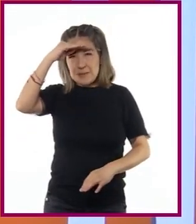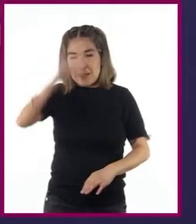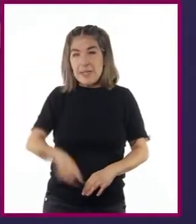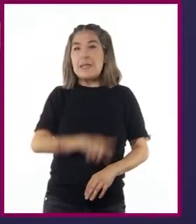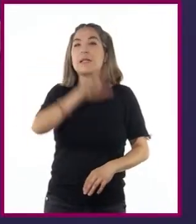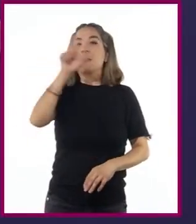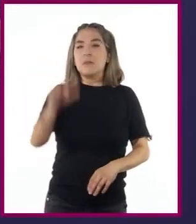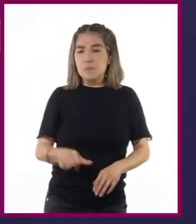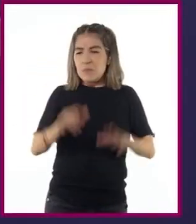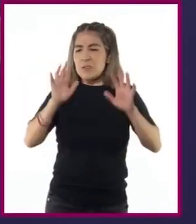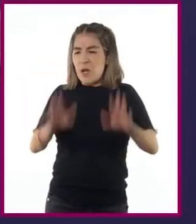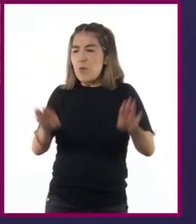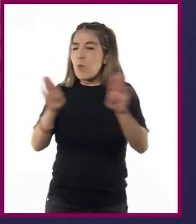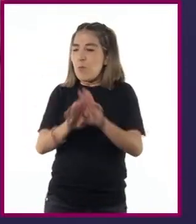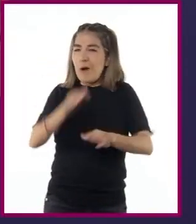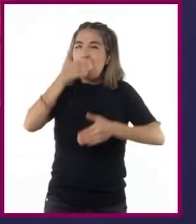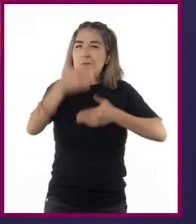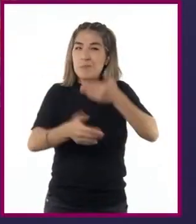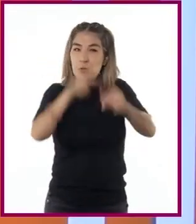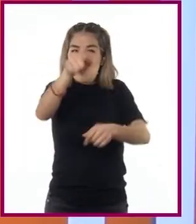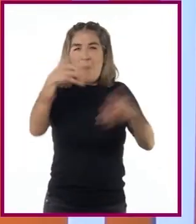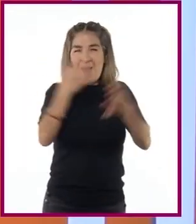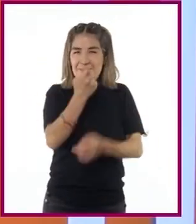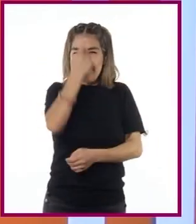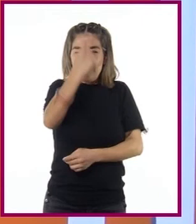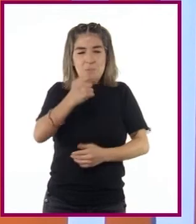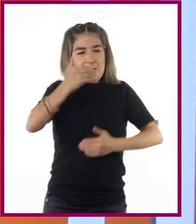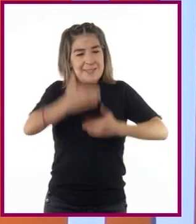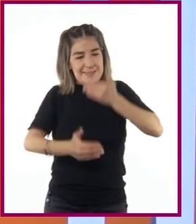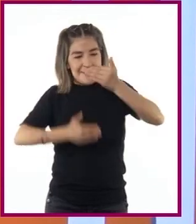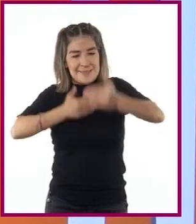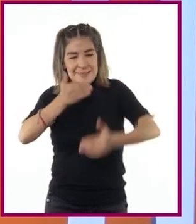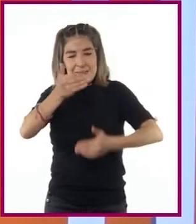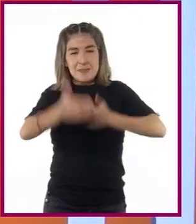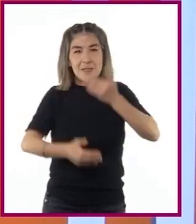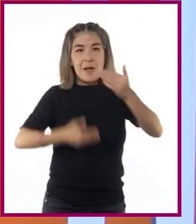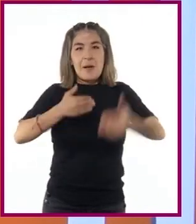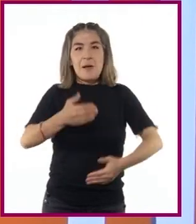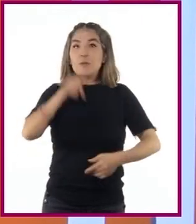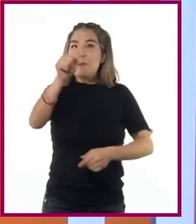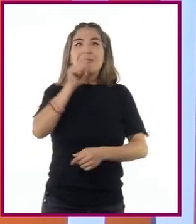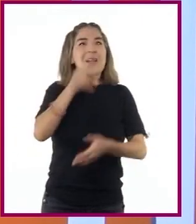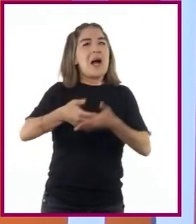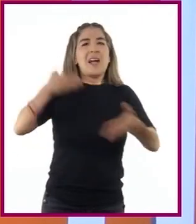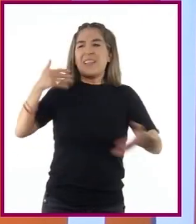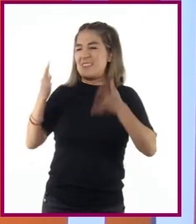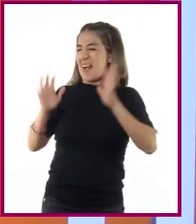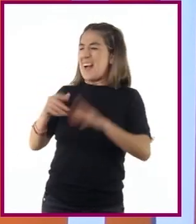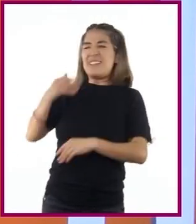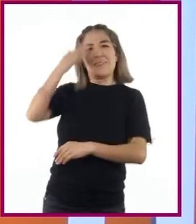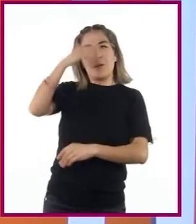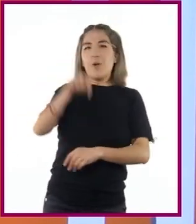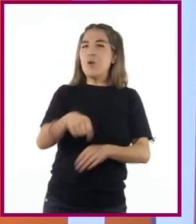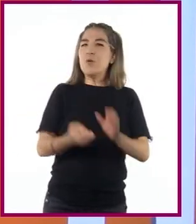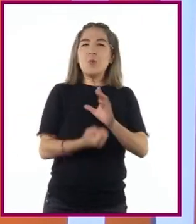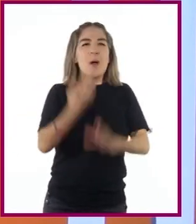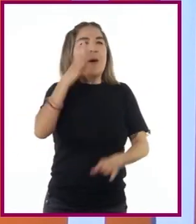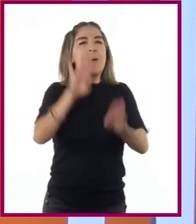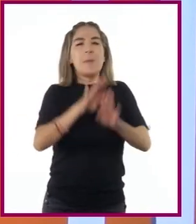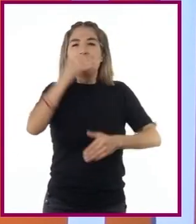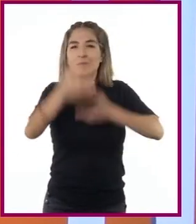hasta ejecutar pasos originales que no había ensayado antes para dar la respuesta.